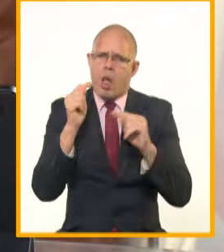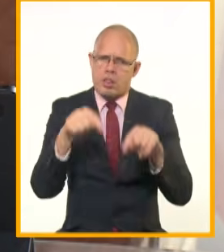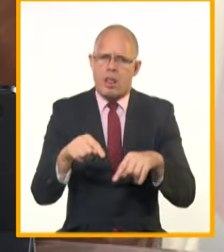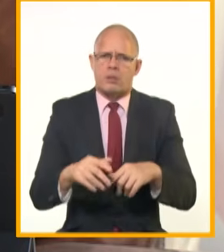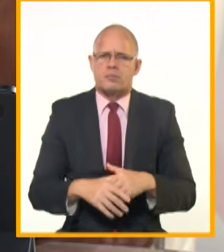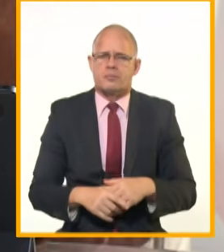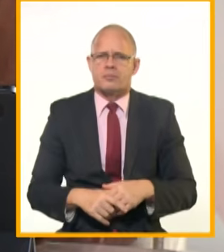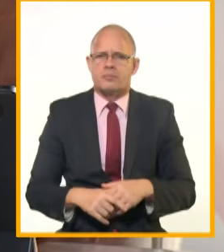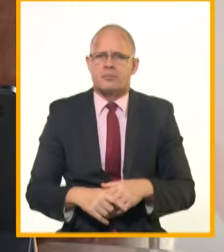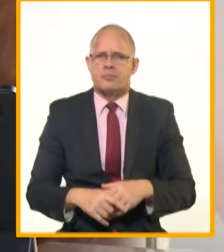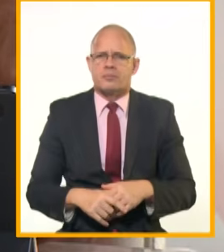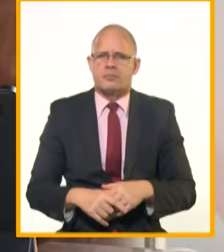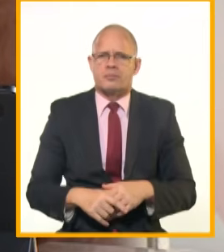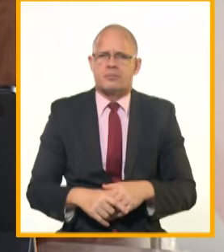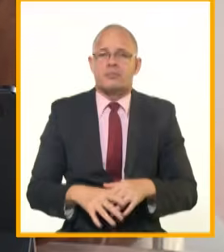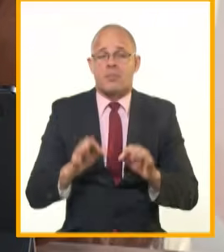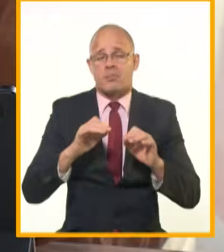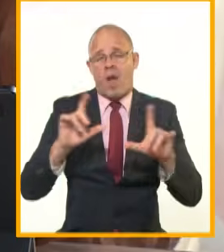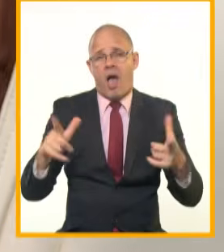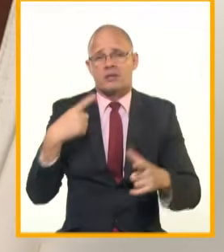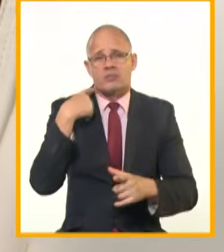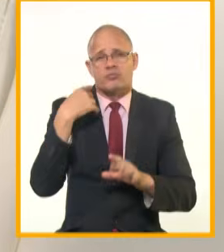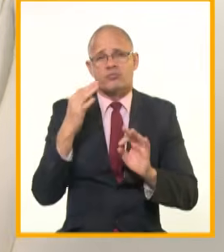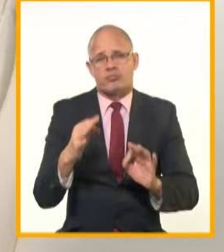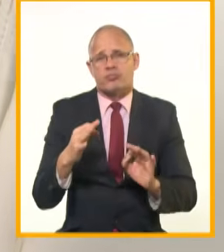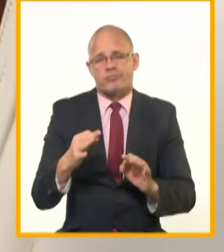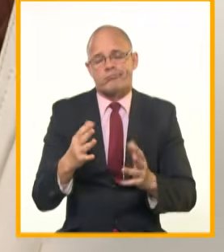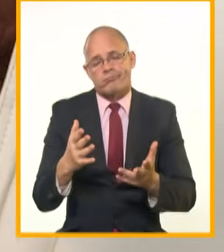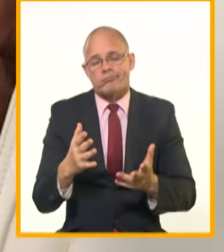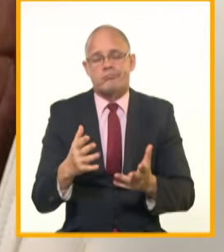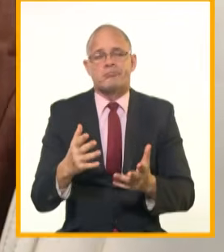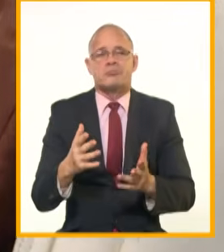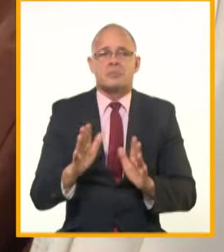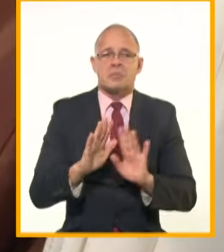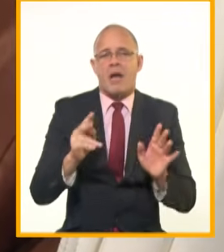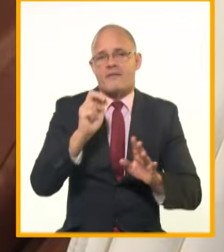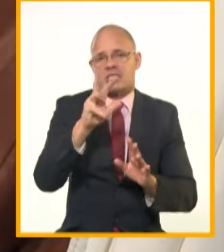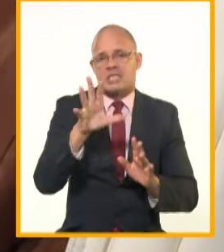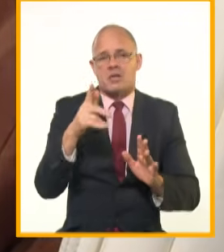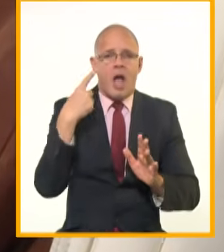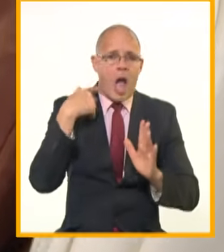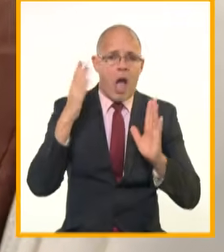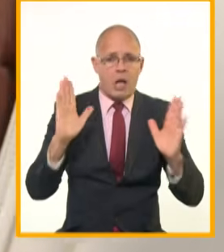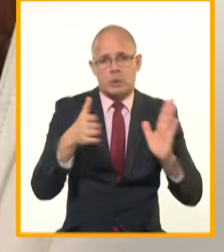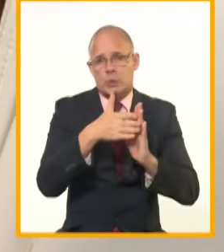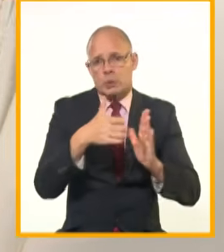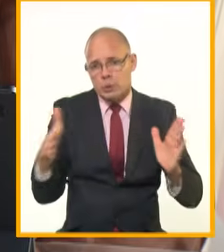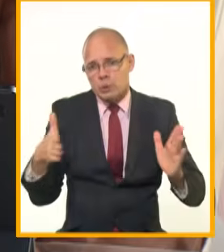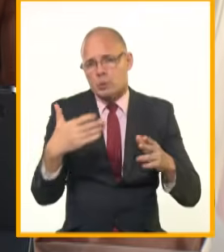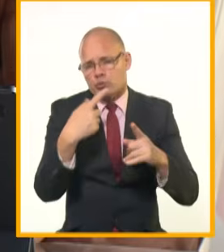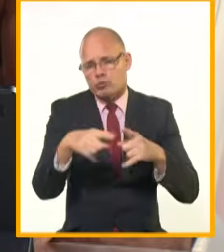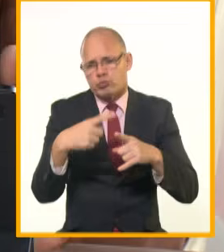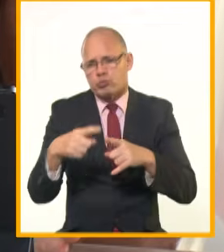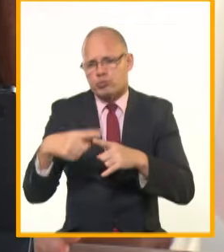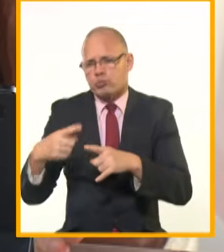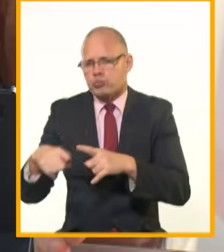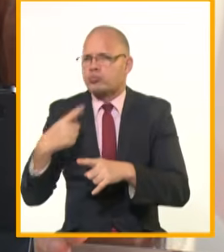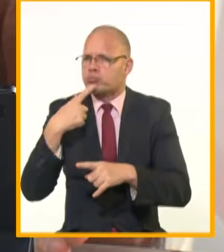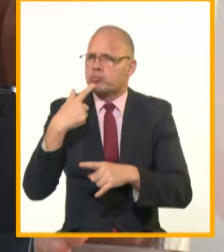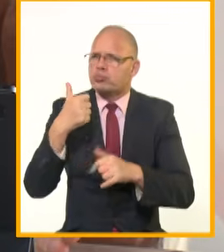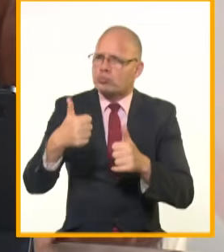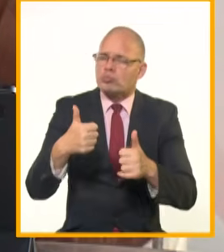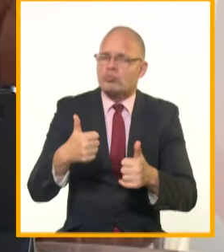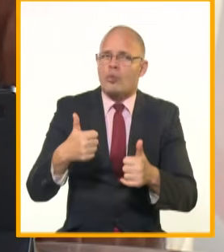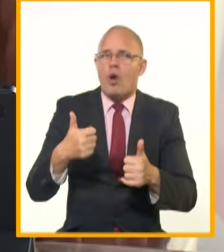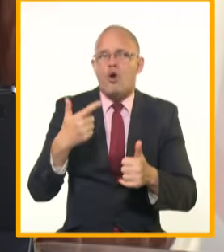en función también del aniversario de la provincia. Fue un año que en el tema obras se lograron no todo lo que